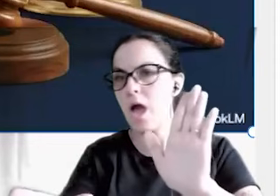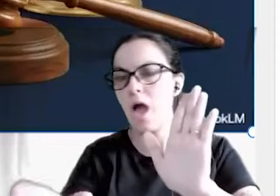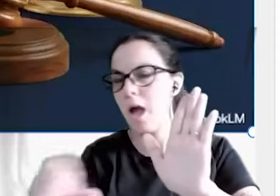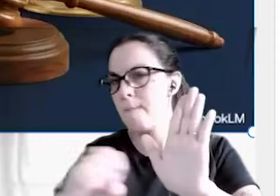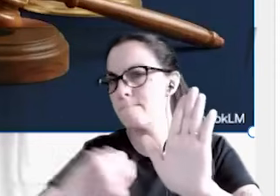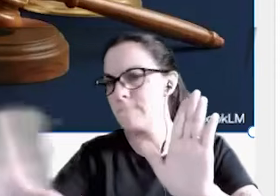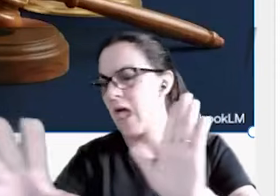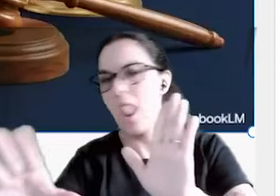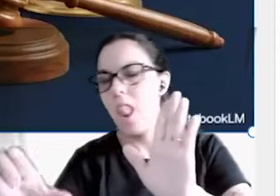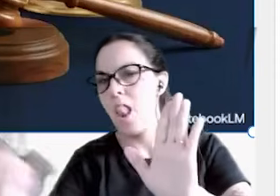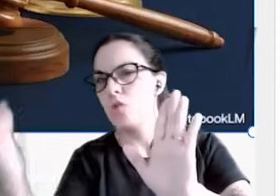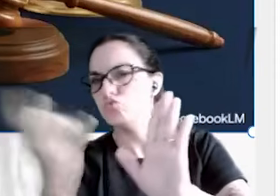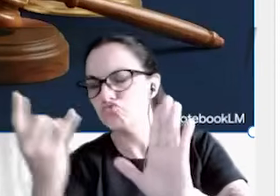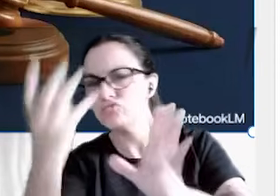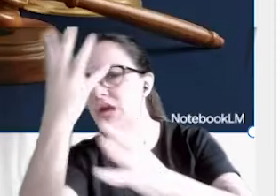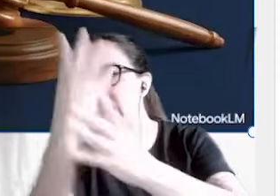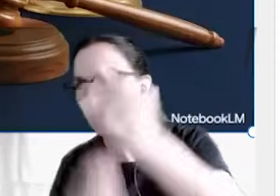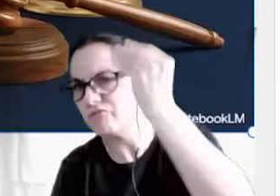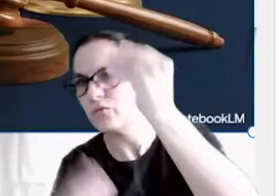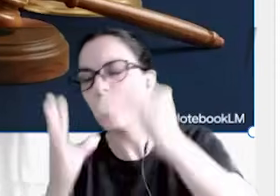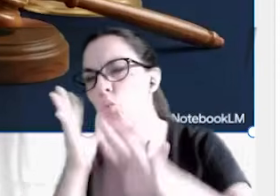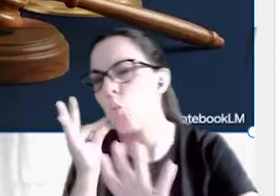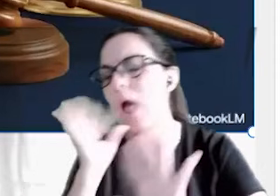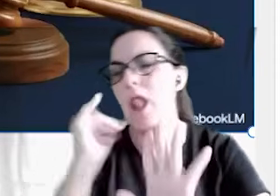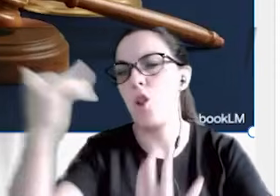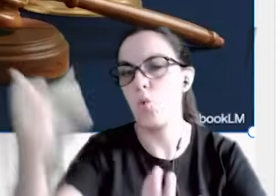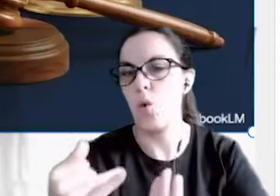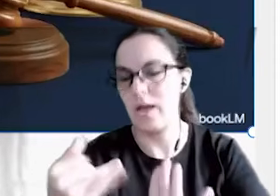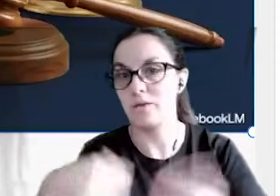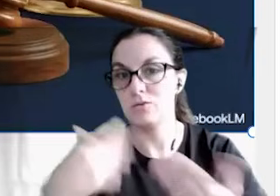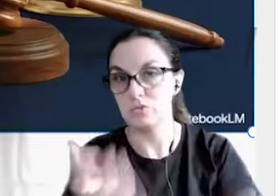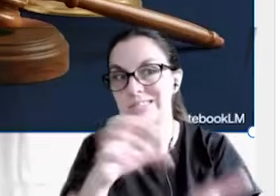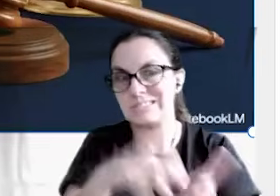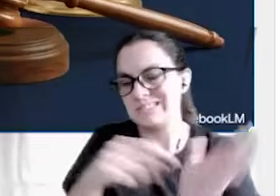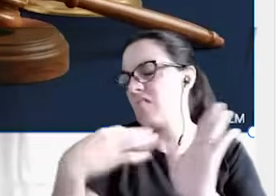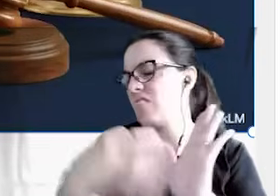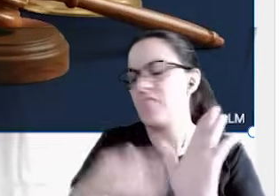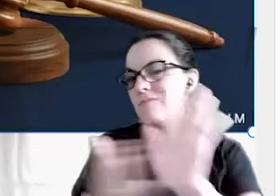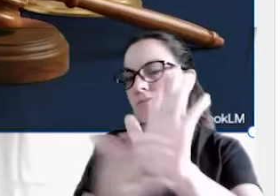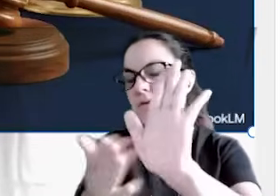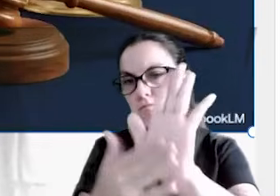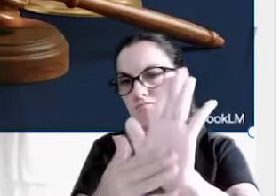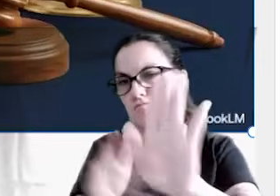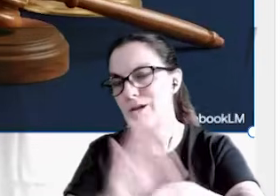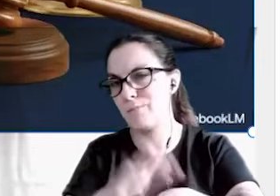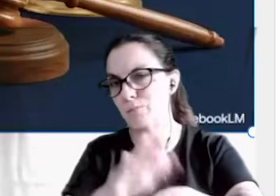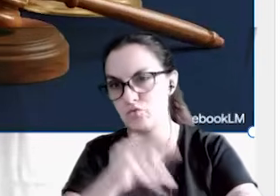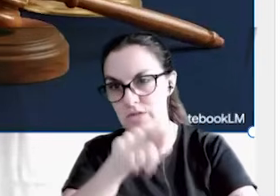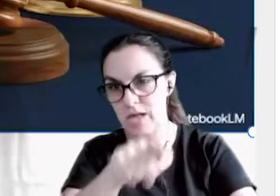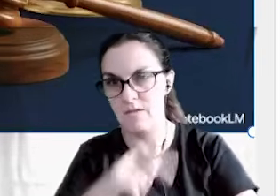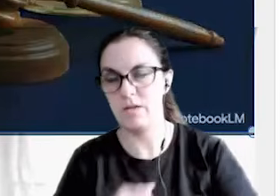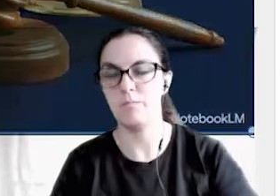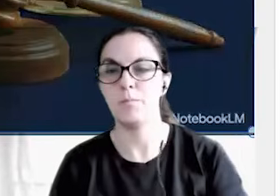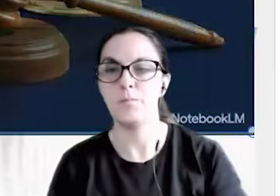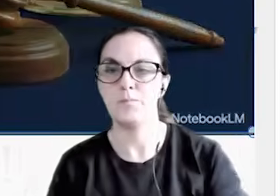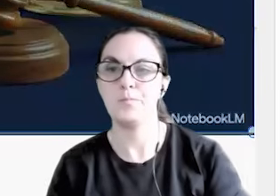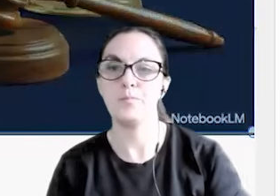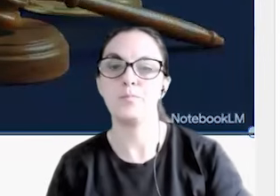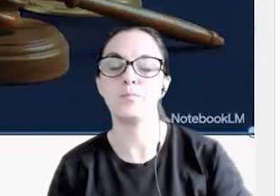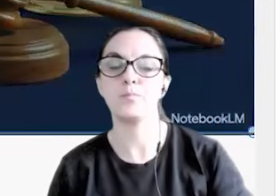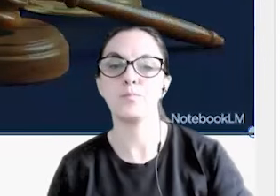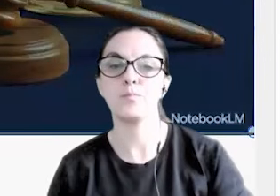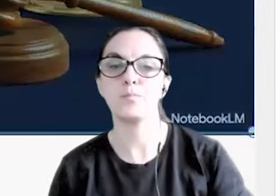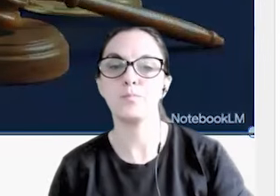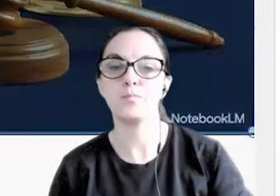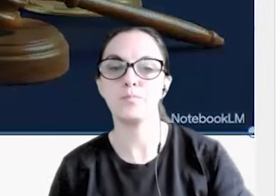o que sería pasible de la comisión de algunos de los delitos tipificados en el régimen penal tributario. Por